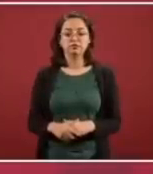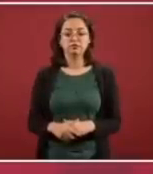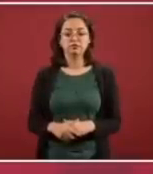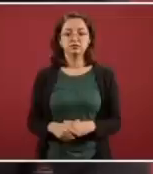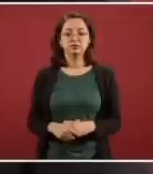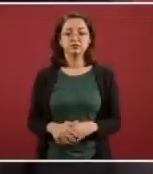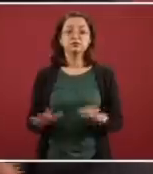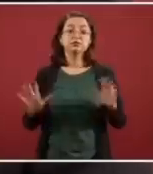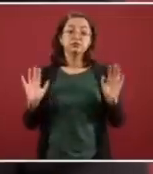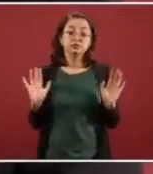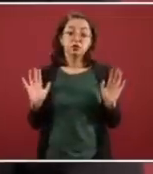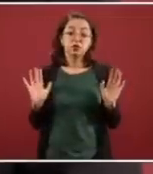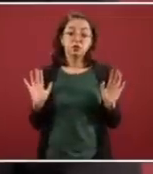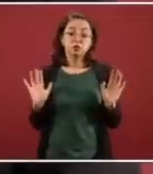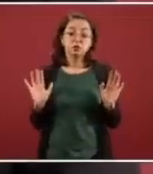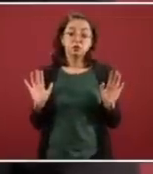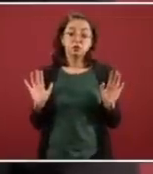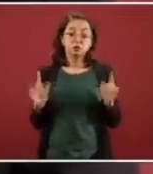O sea, a esas vamos.